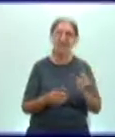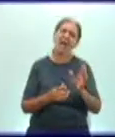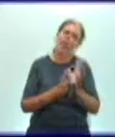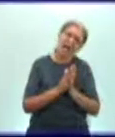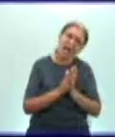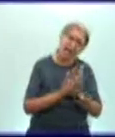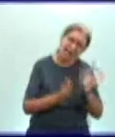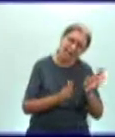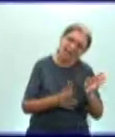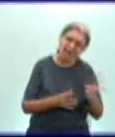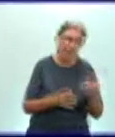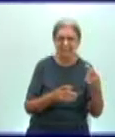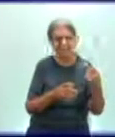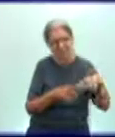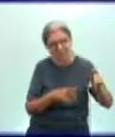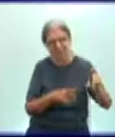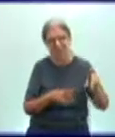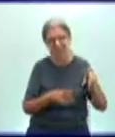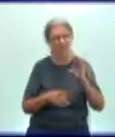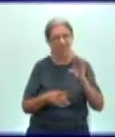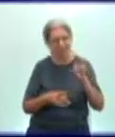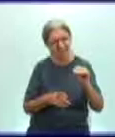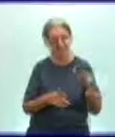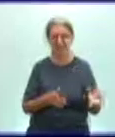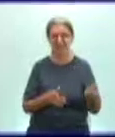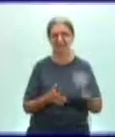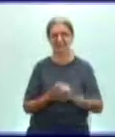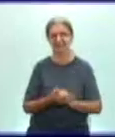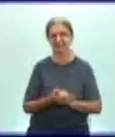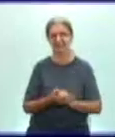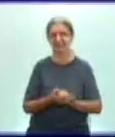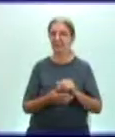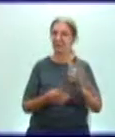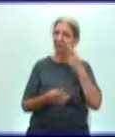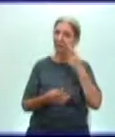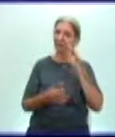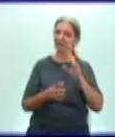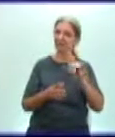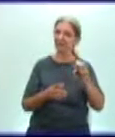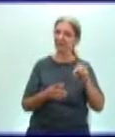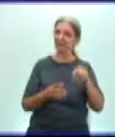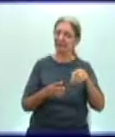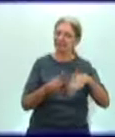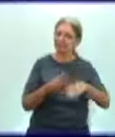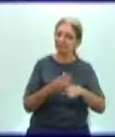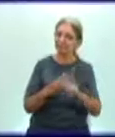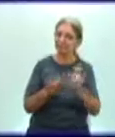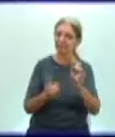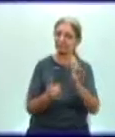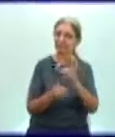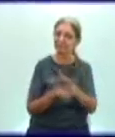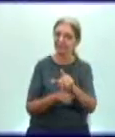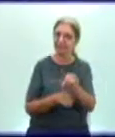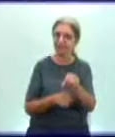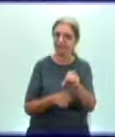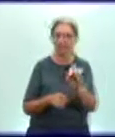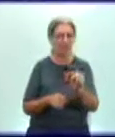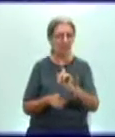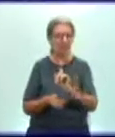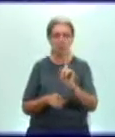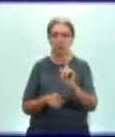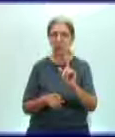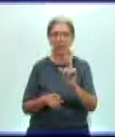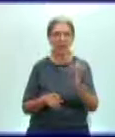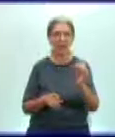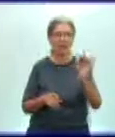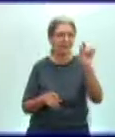mí. No más eso, dile. Miren qué entrada de este cuento. En primer lugar, no hay un narrador. En segundo